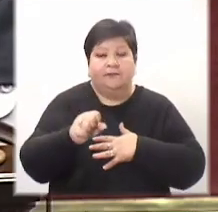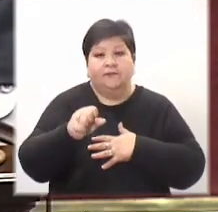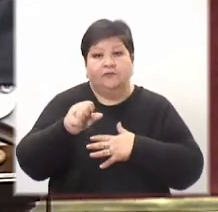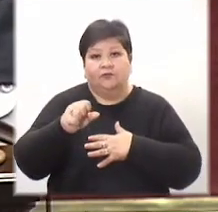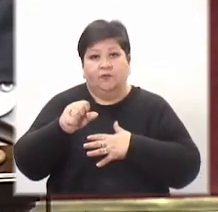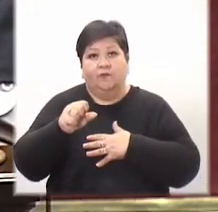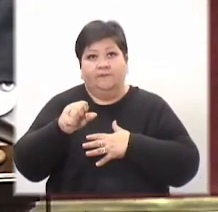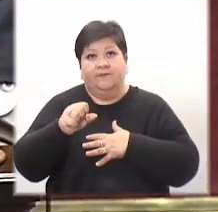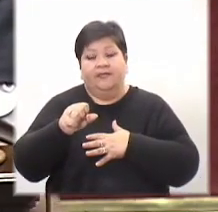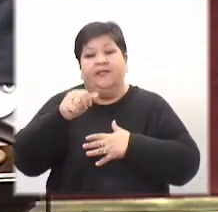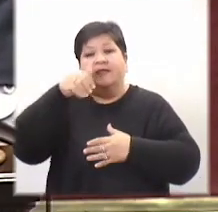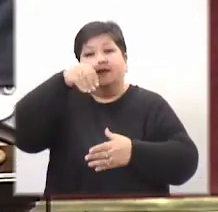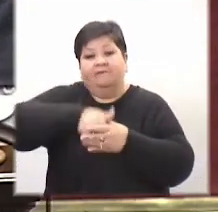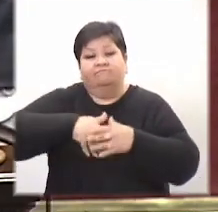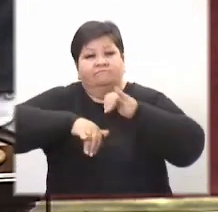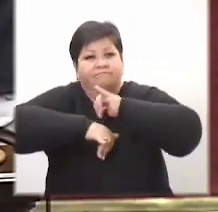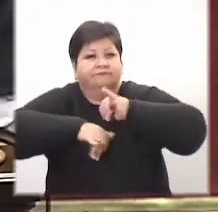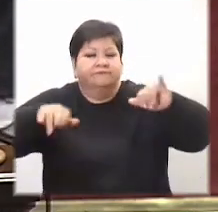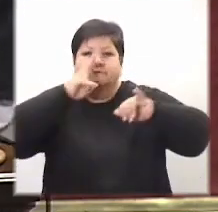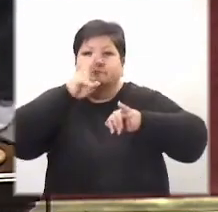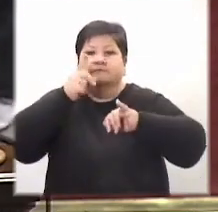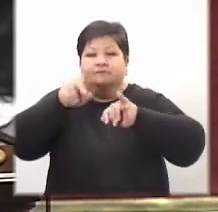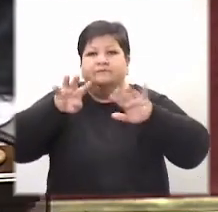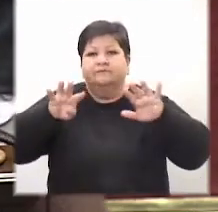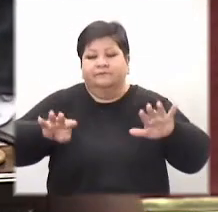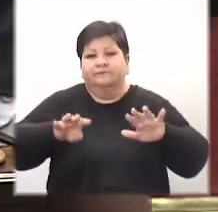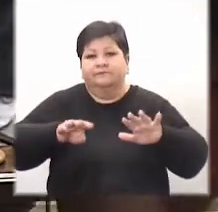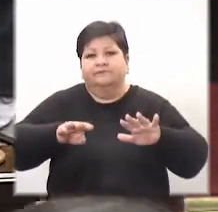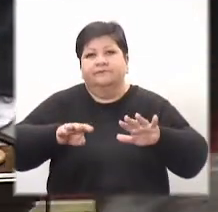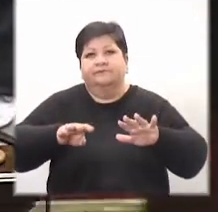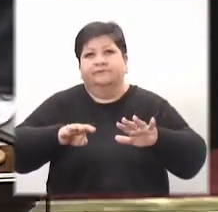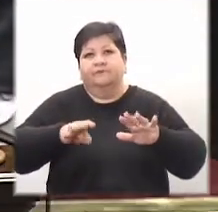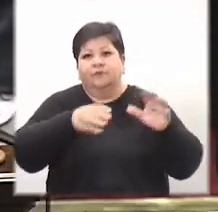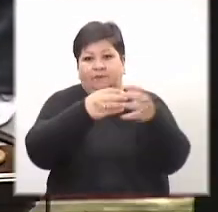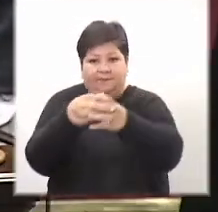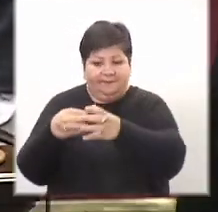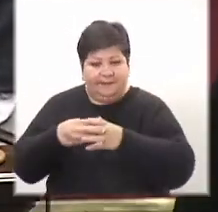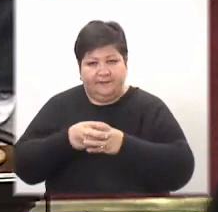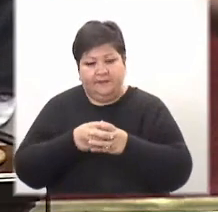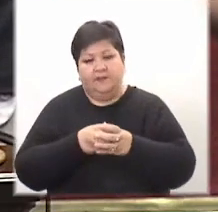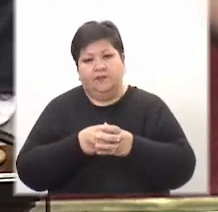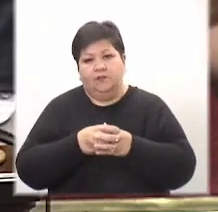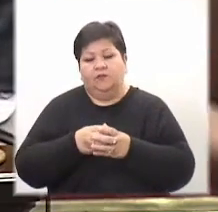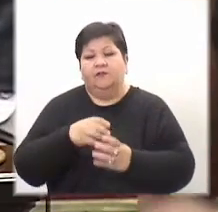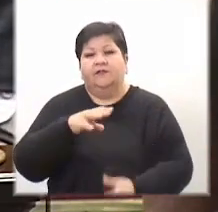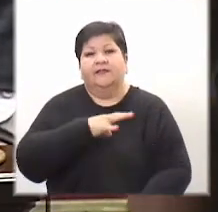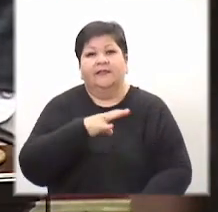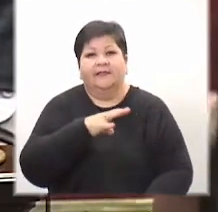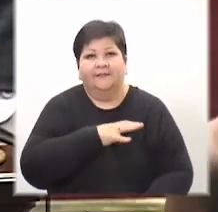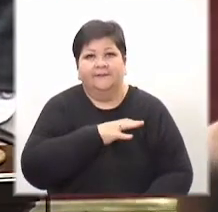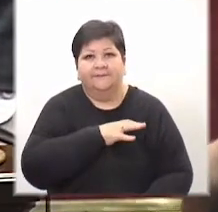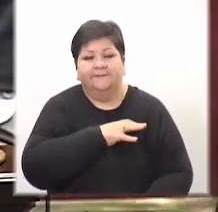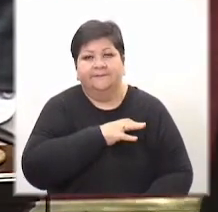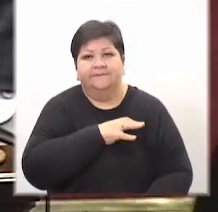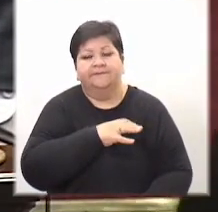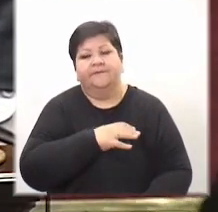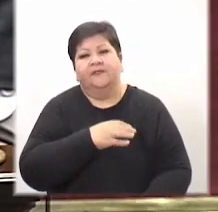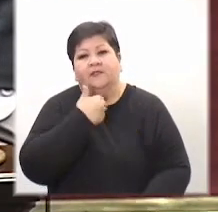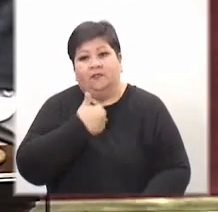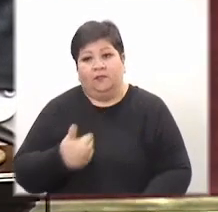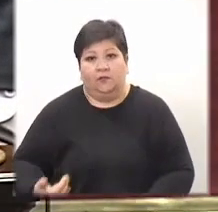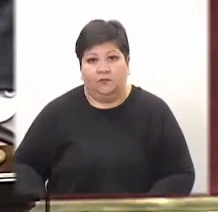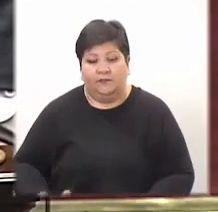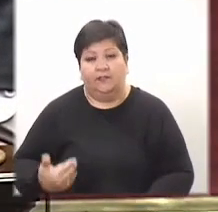acuerdo suscrito en la campaña electoral del 2019 hacia balotaje por los partidos políticos que conforman la coalición cual hoy detentamos el